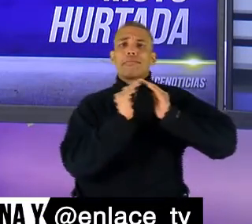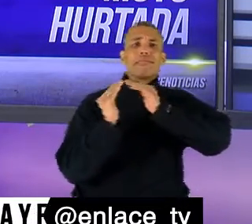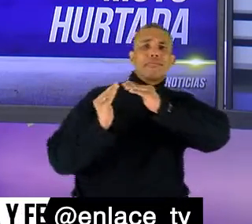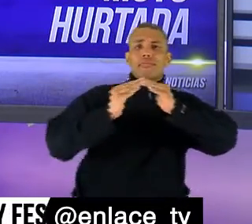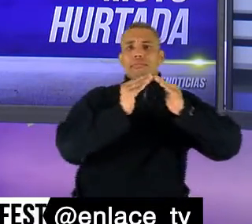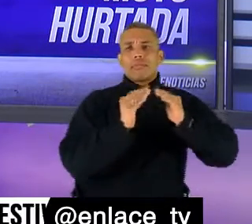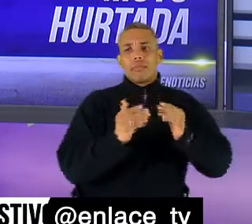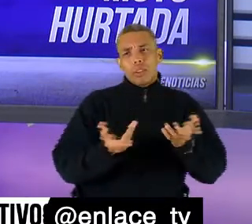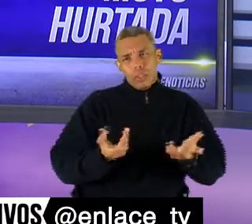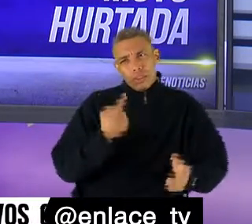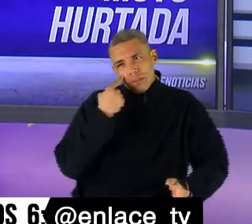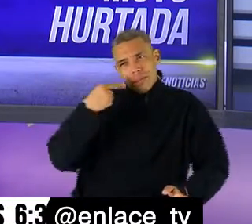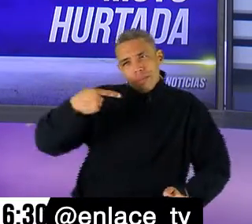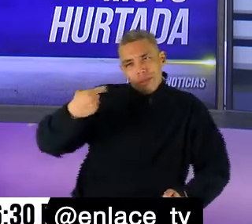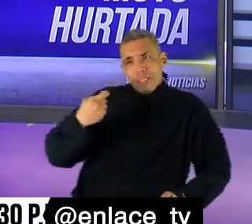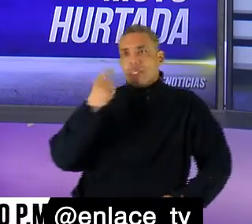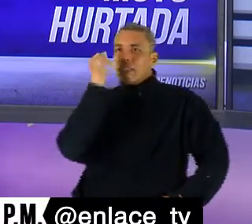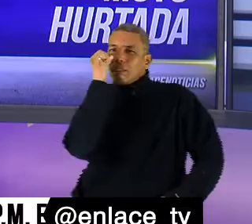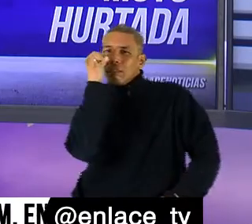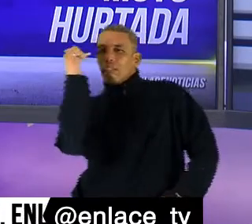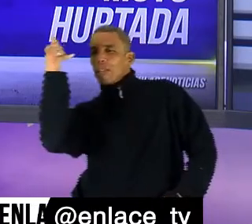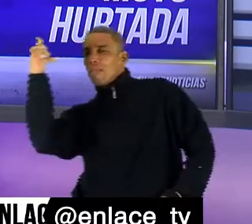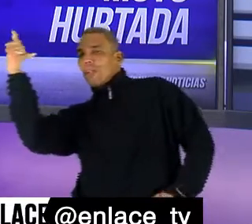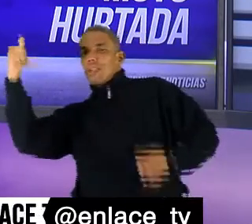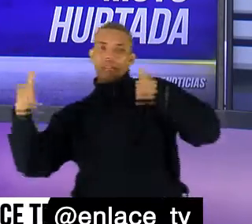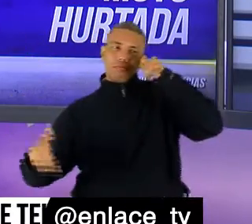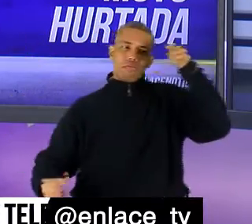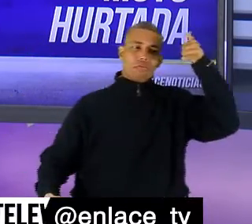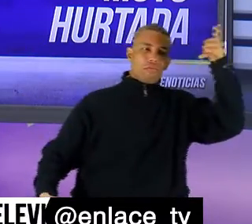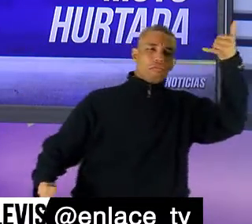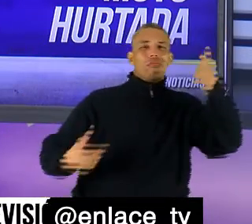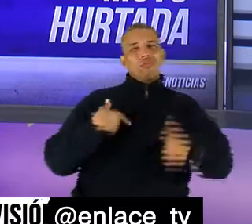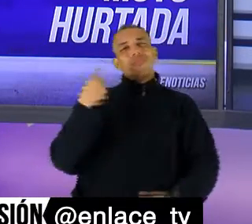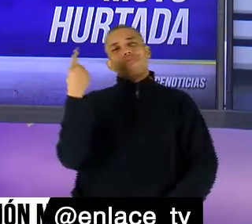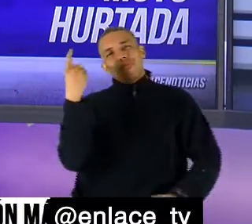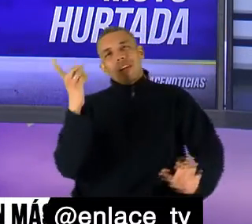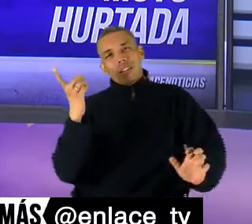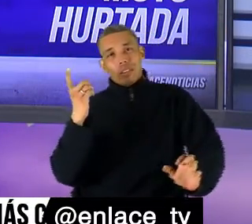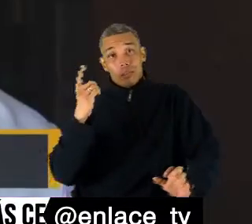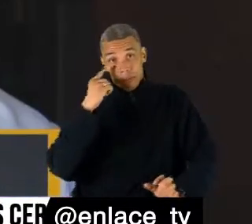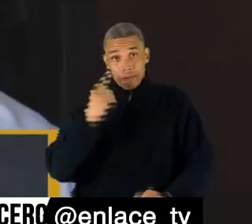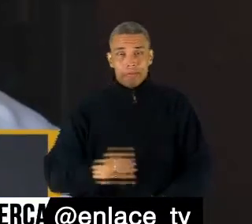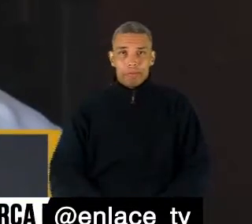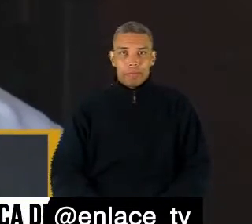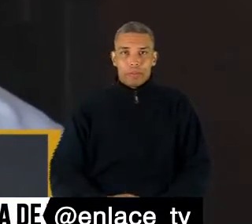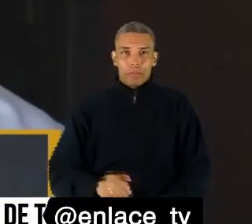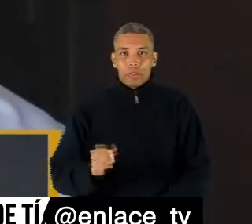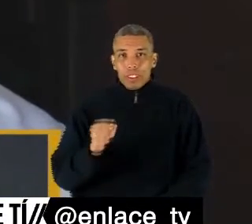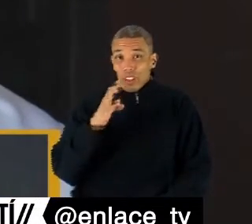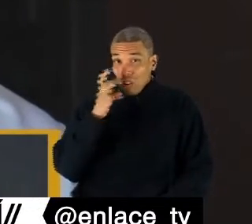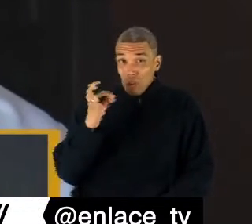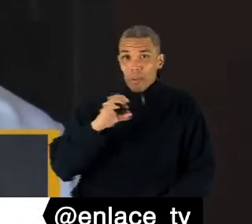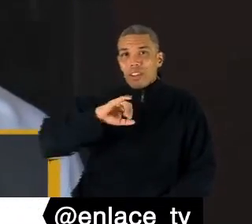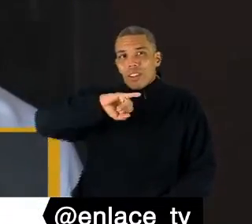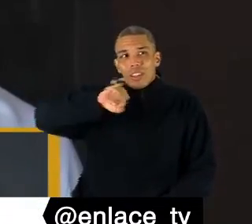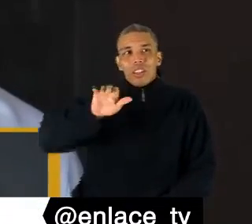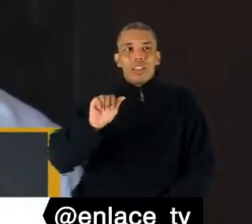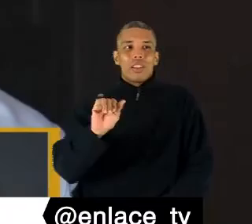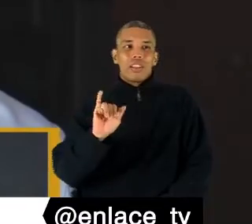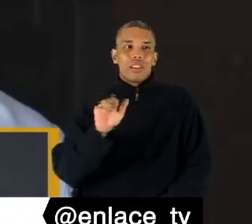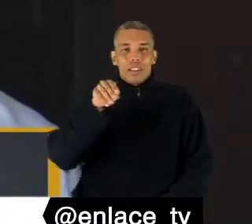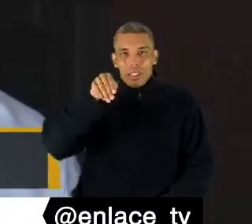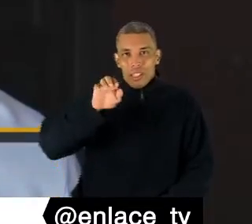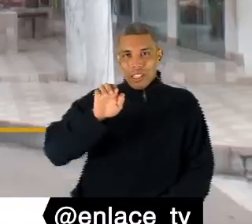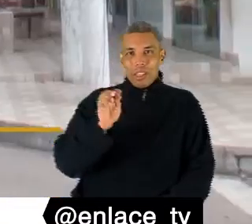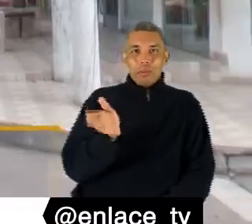servicio las cámaras de seguridad instaladas en esta zona de la Comuna 2. Jaime Afanador, residente en la calle